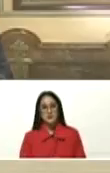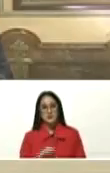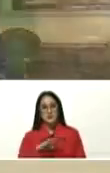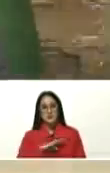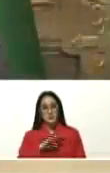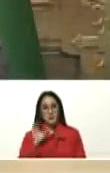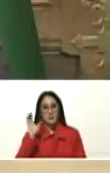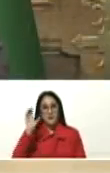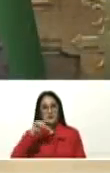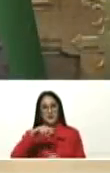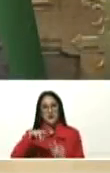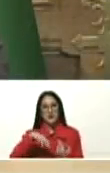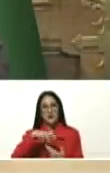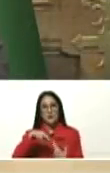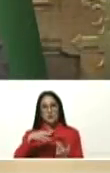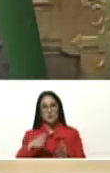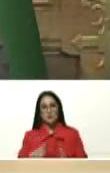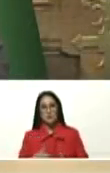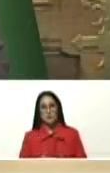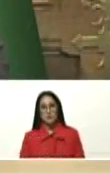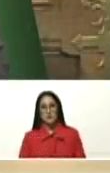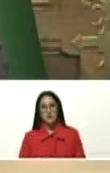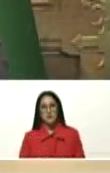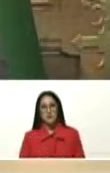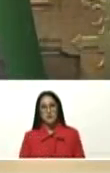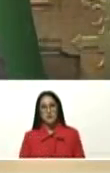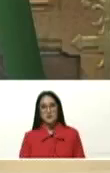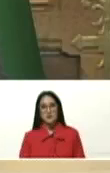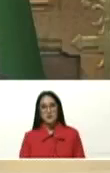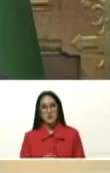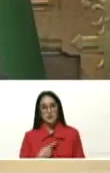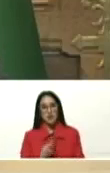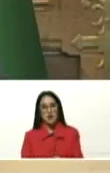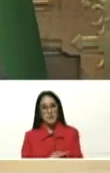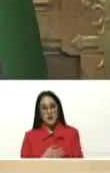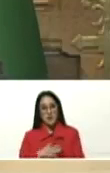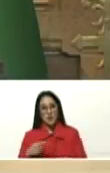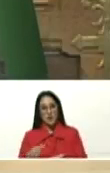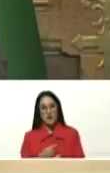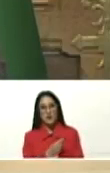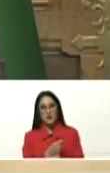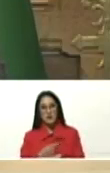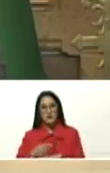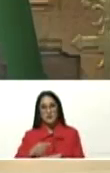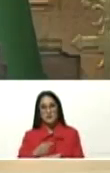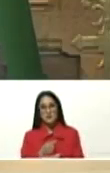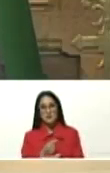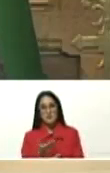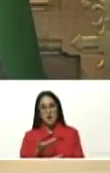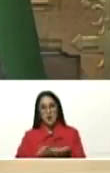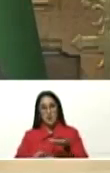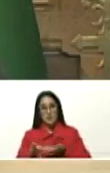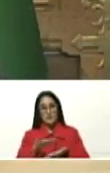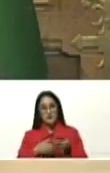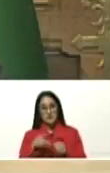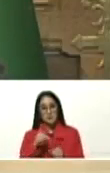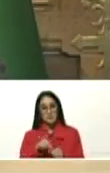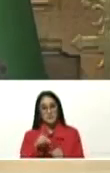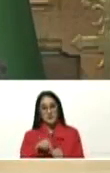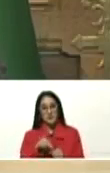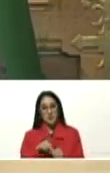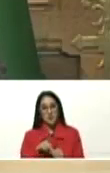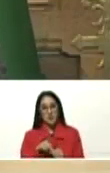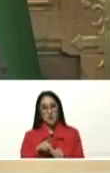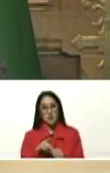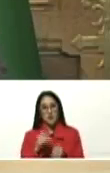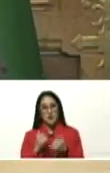patria revolucionaria con nuestros hermanos de Guinea-Bissau. Comercio, petróleo,